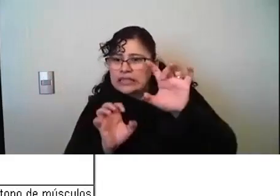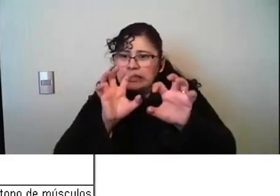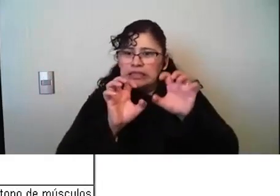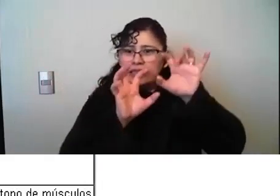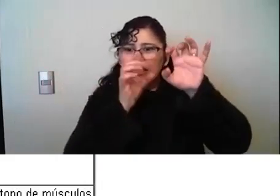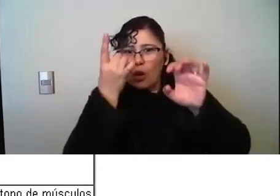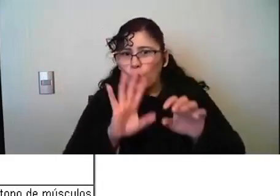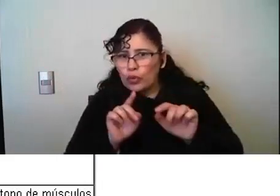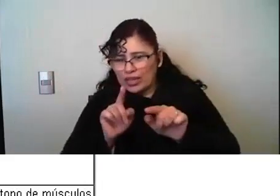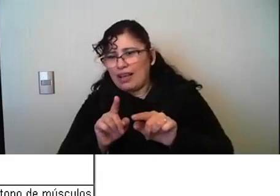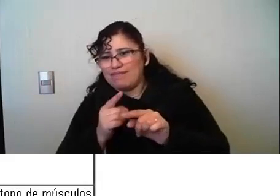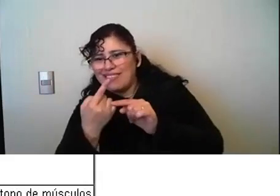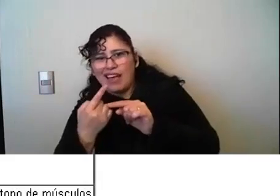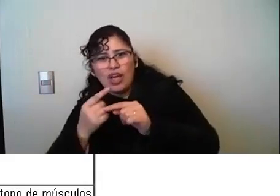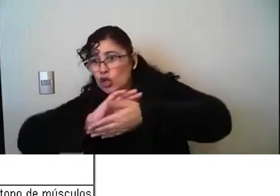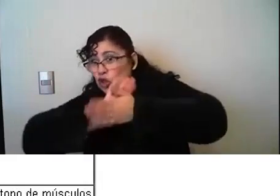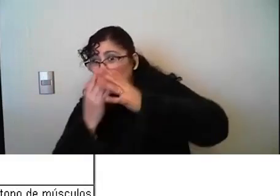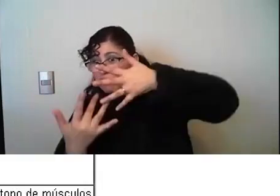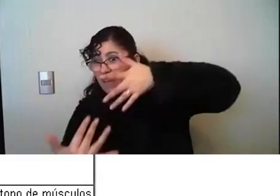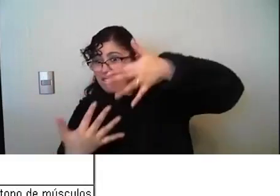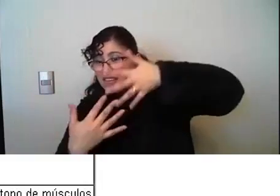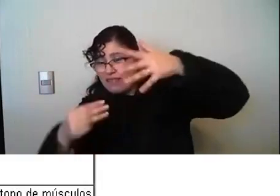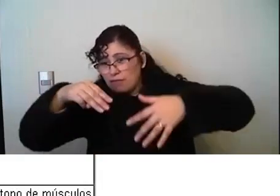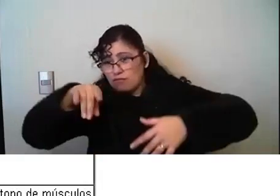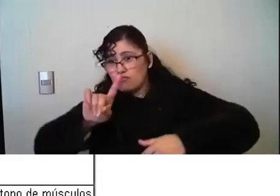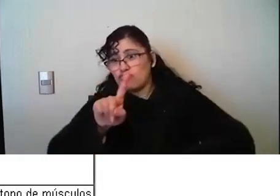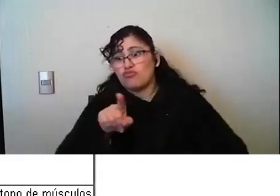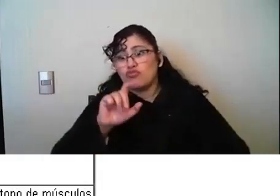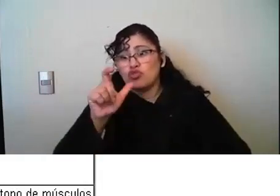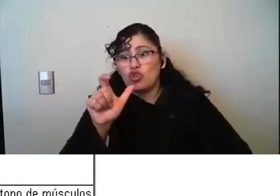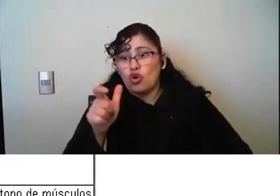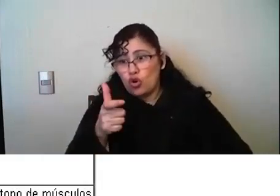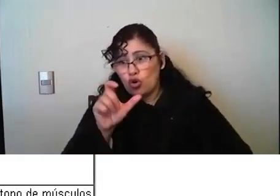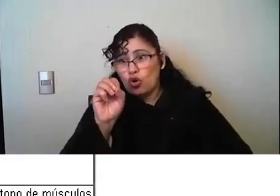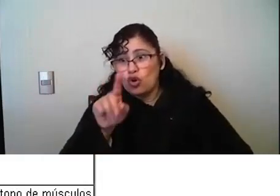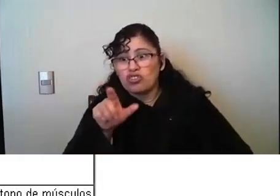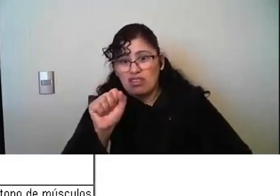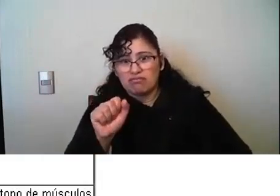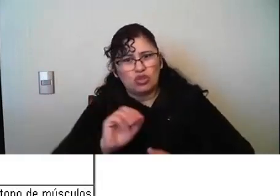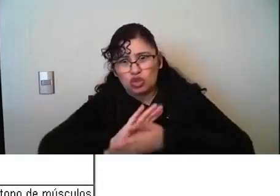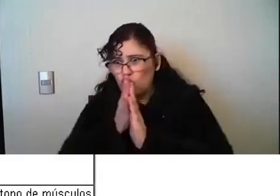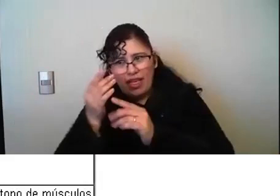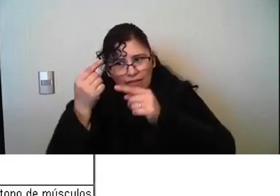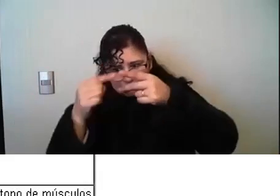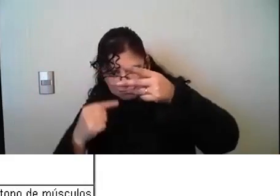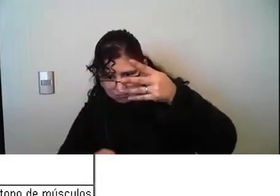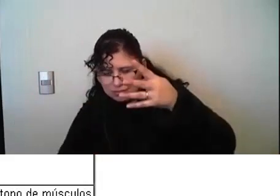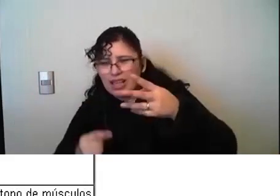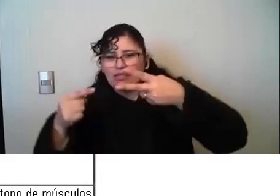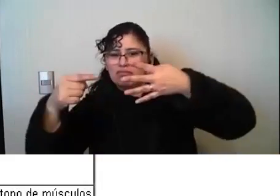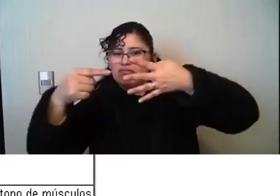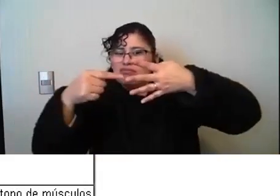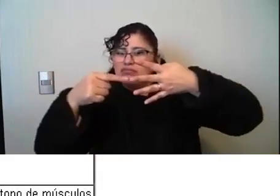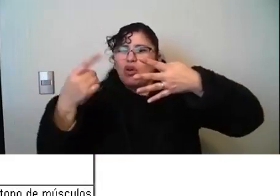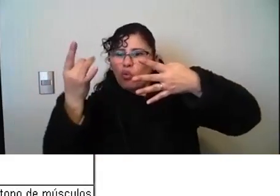resto son fibras musgosas. Entonces ahí hay una forma fácil de aprenderse. Todo es musgoso excepto